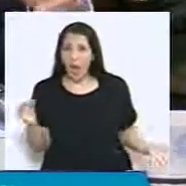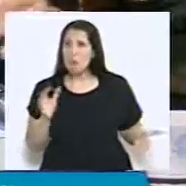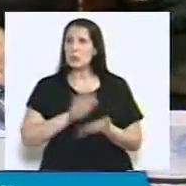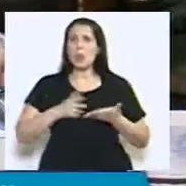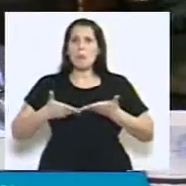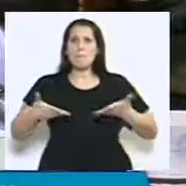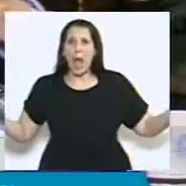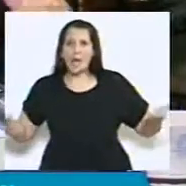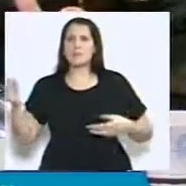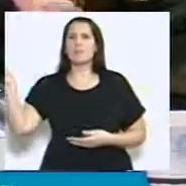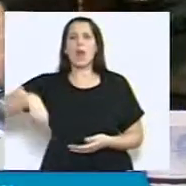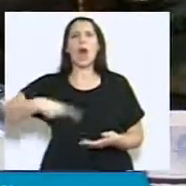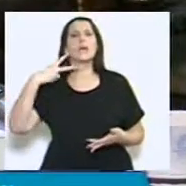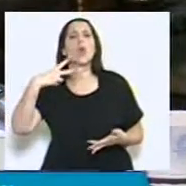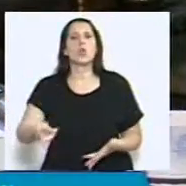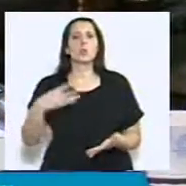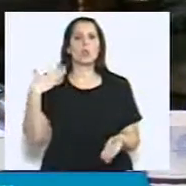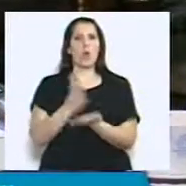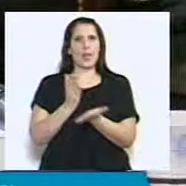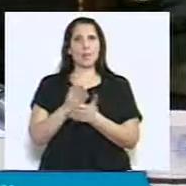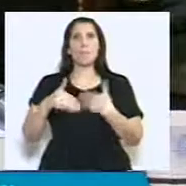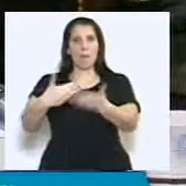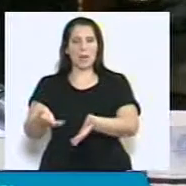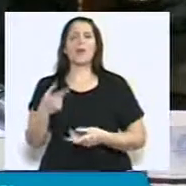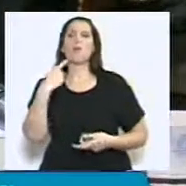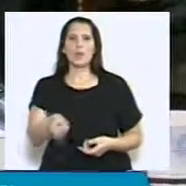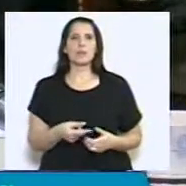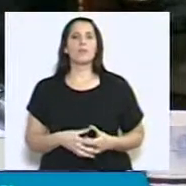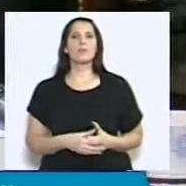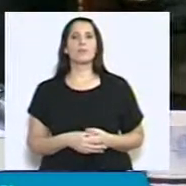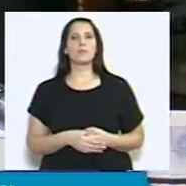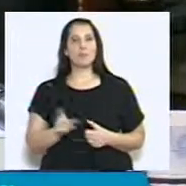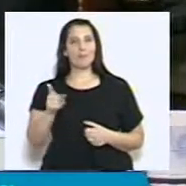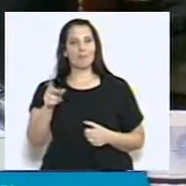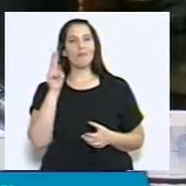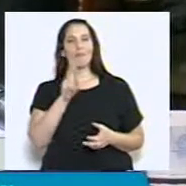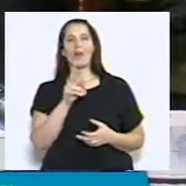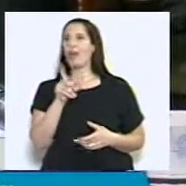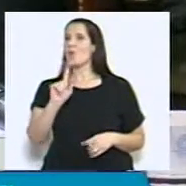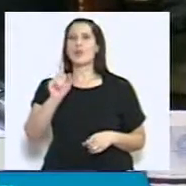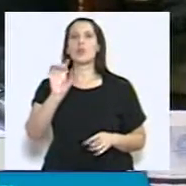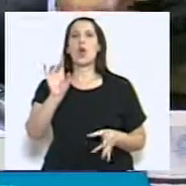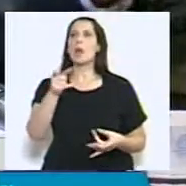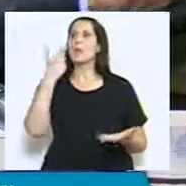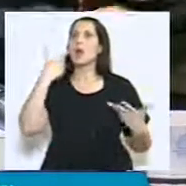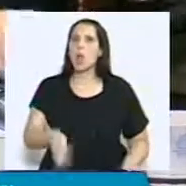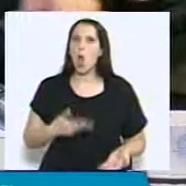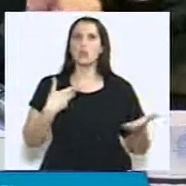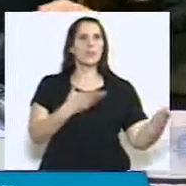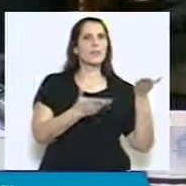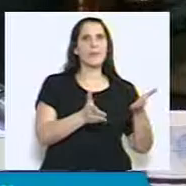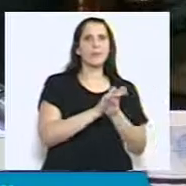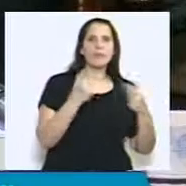amplitud de este reconocimiento de derechos, más adelante dice, fíjense que no solamente reconoce los servicios prestados en